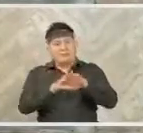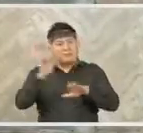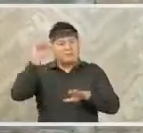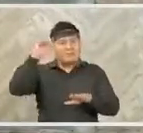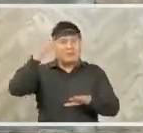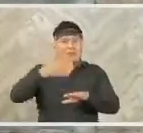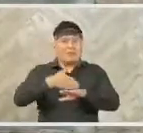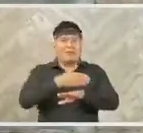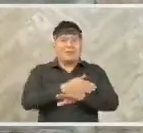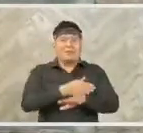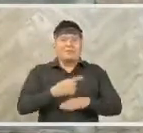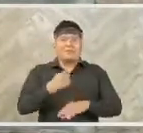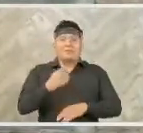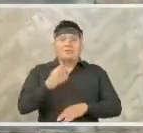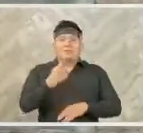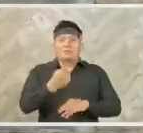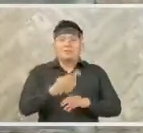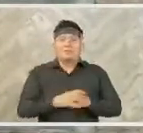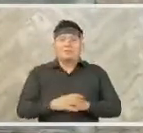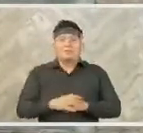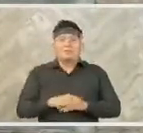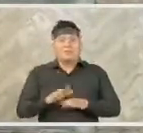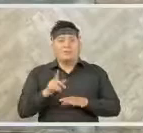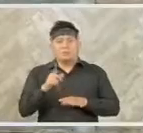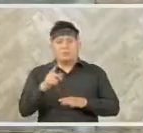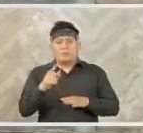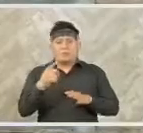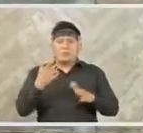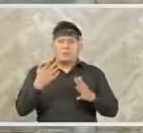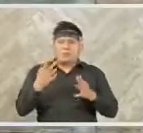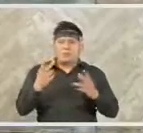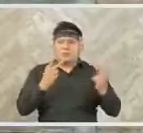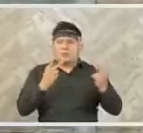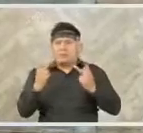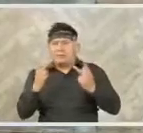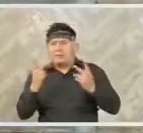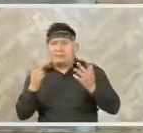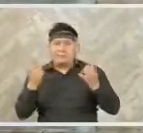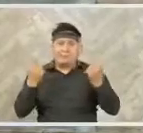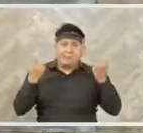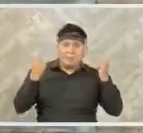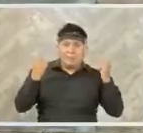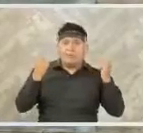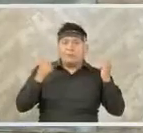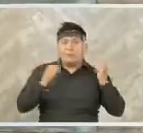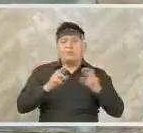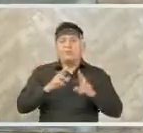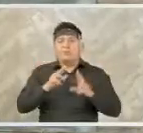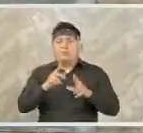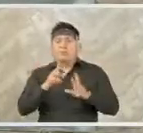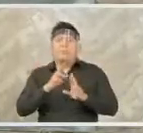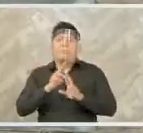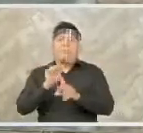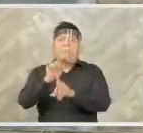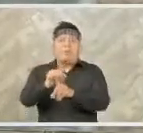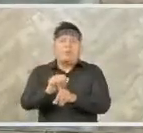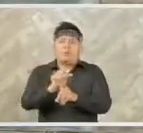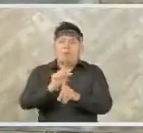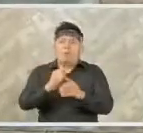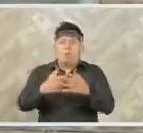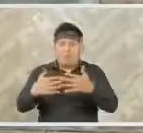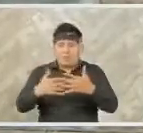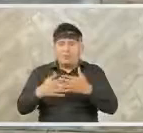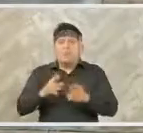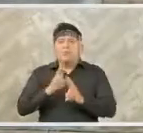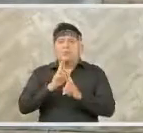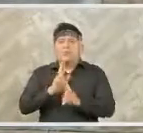diciendo hace un momento, si su pregunta no fue seleccionada, no se preocupe, no hay ningún problema porque estaremos respondiendo ahí mismo en los comentarios o